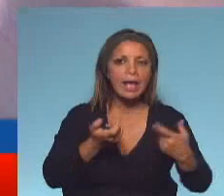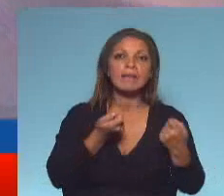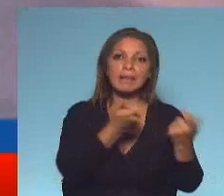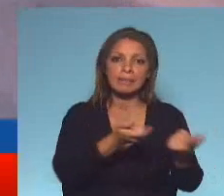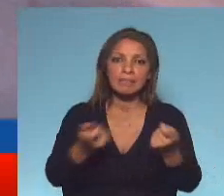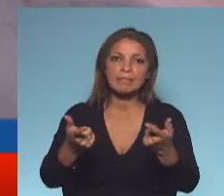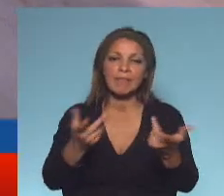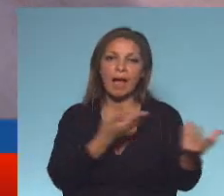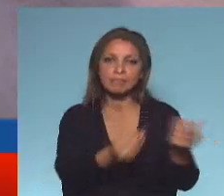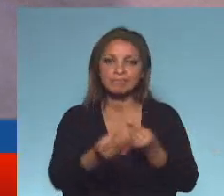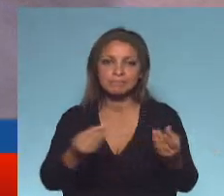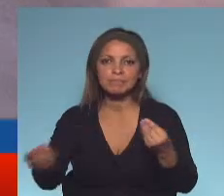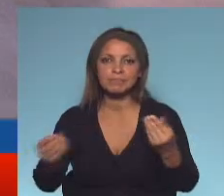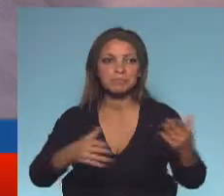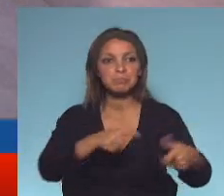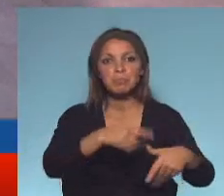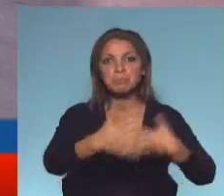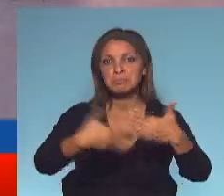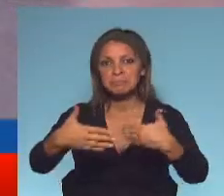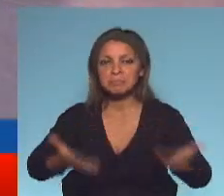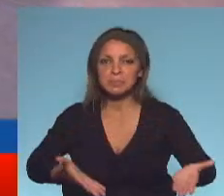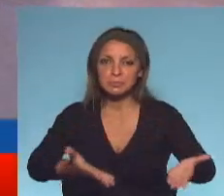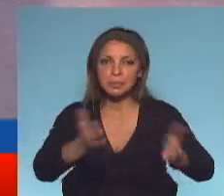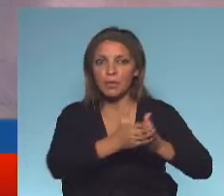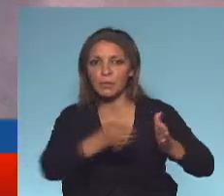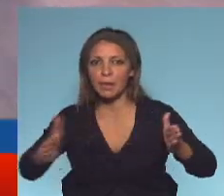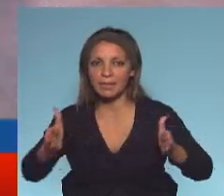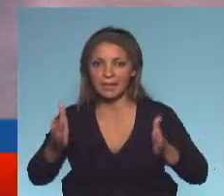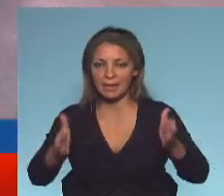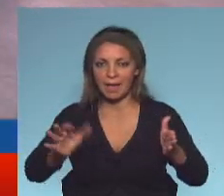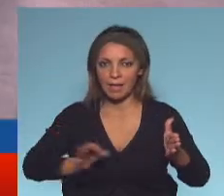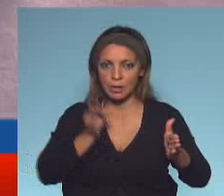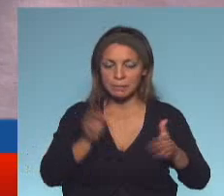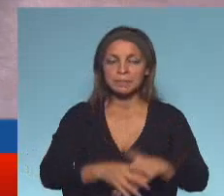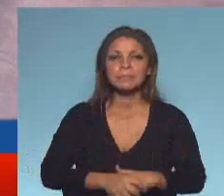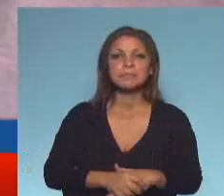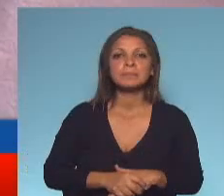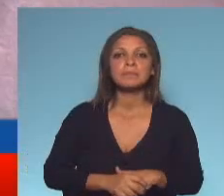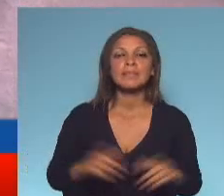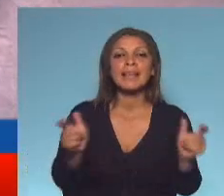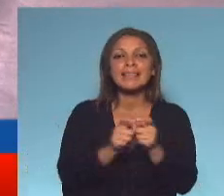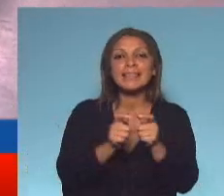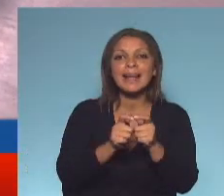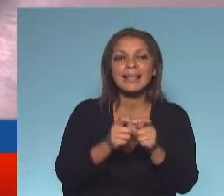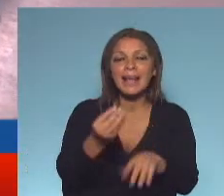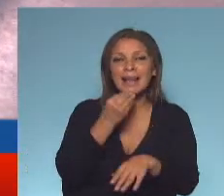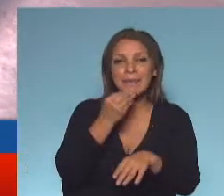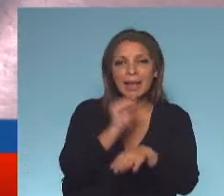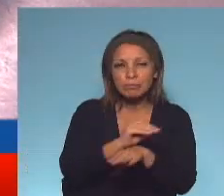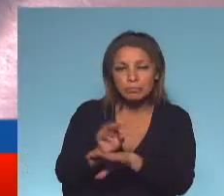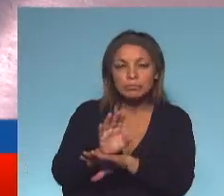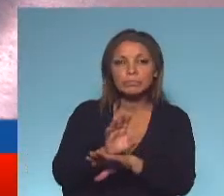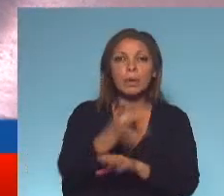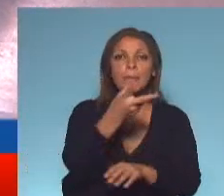ingreso y que esta tendencia fue creciente a lo largo del año. En particular, la tarjeta alimentar a nivel nacional la recibieron